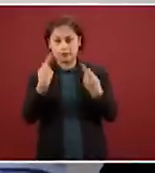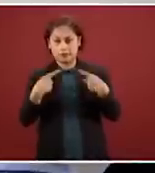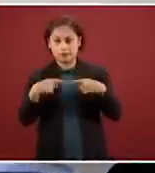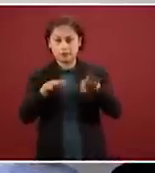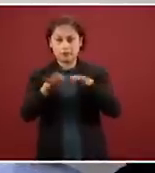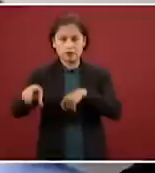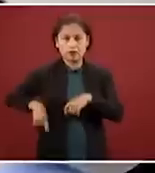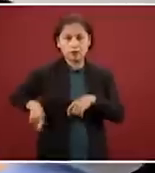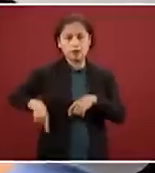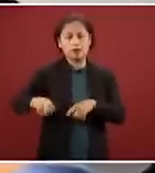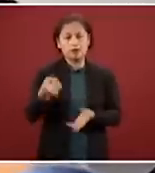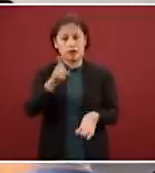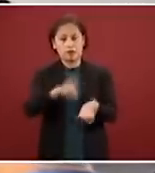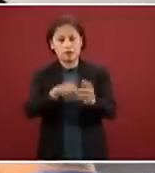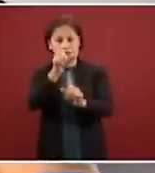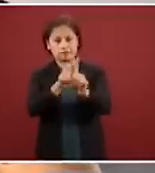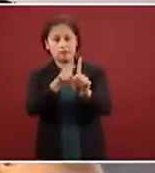público,